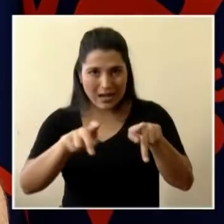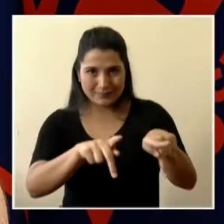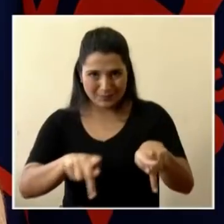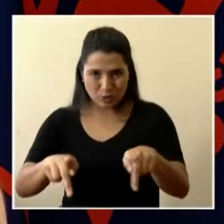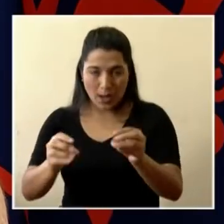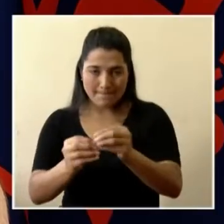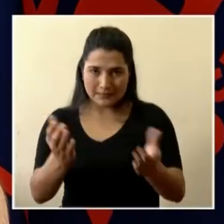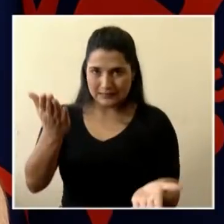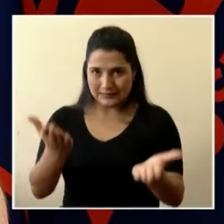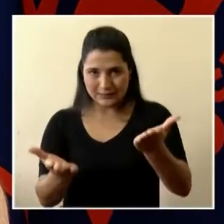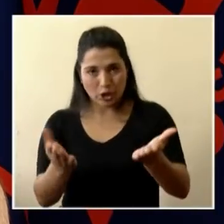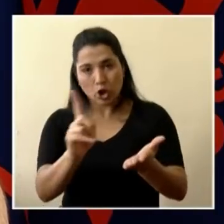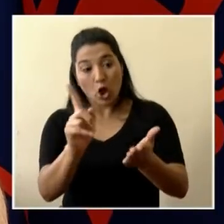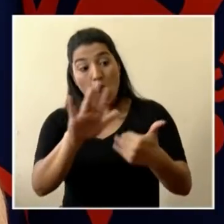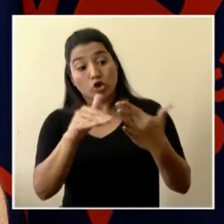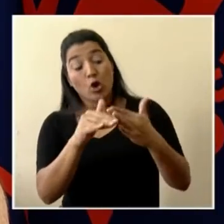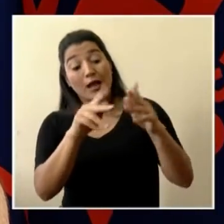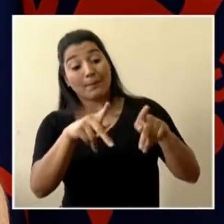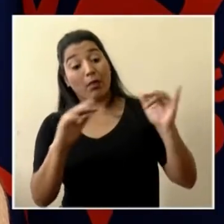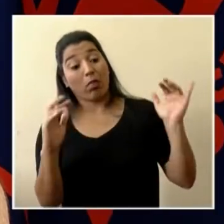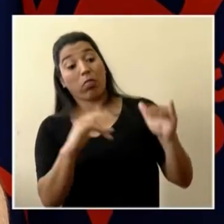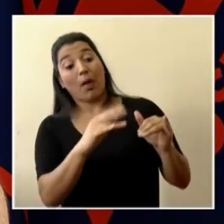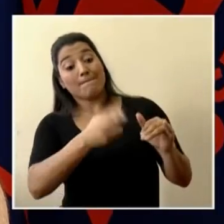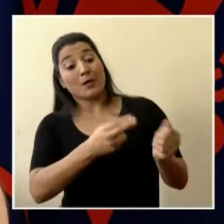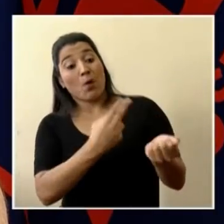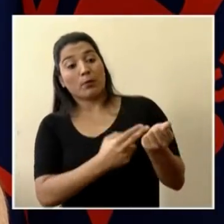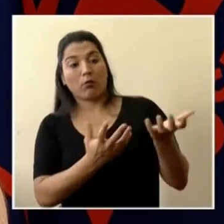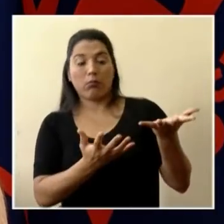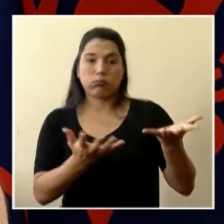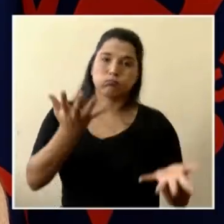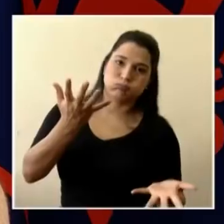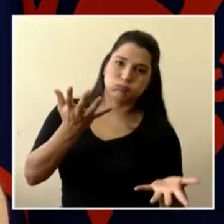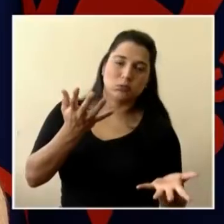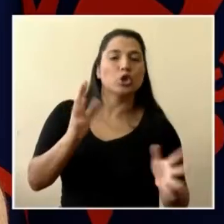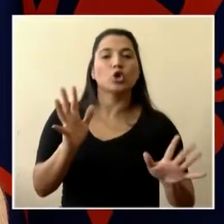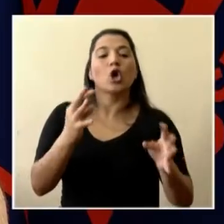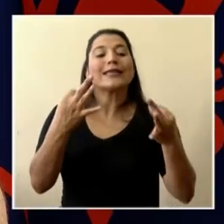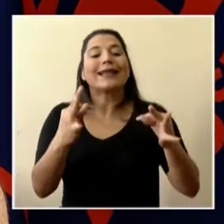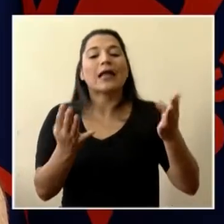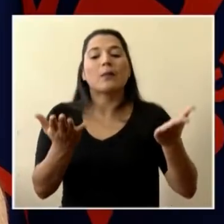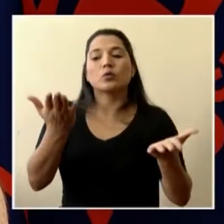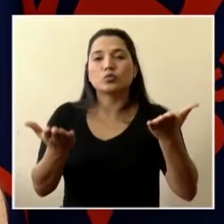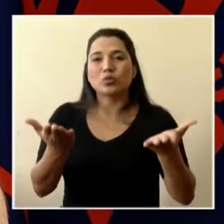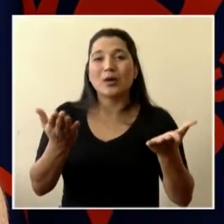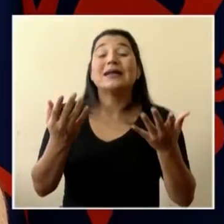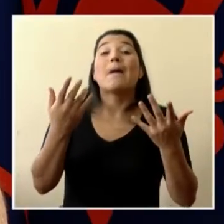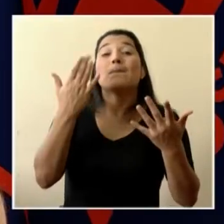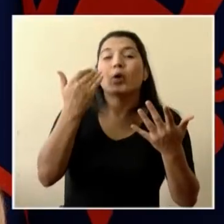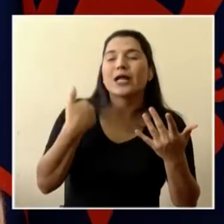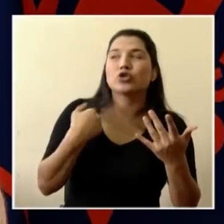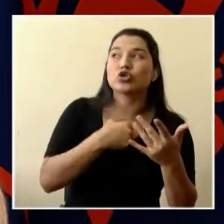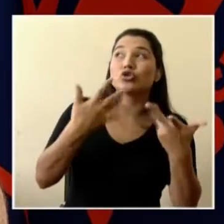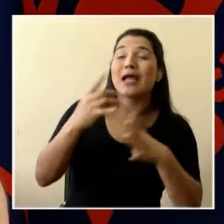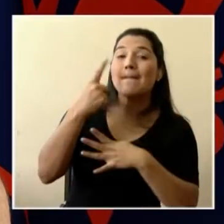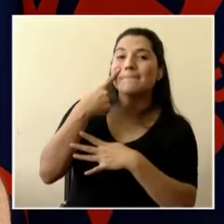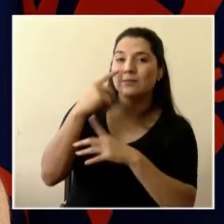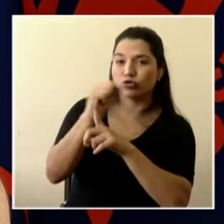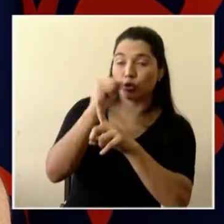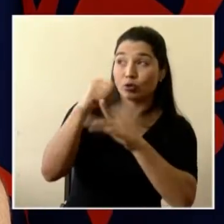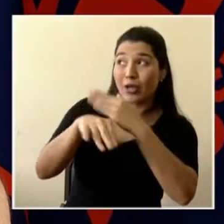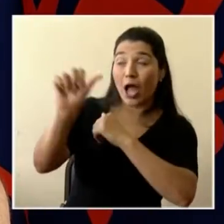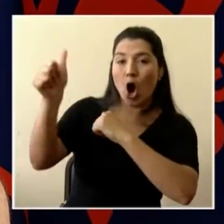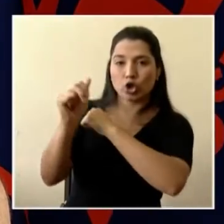que hemos recopilado de China, de Singapur, de otros países que han pasado por una situación similar. Se trata de